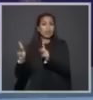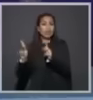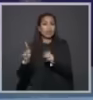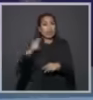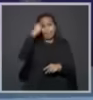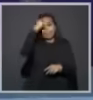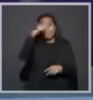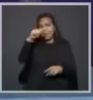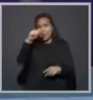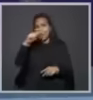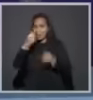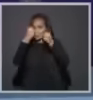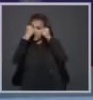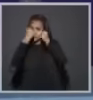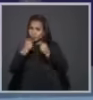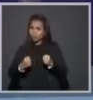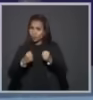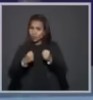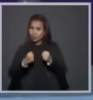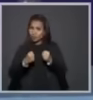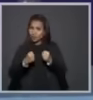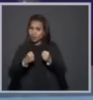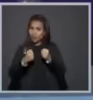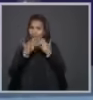para garantizar la seguridad de los estudiantes mexicanos?